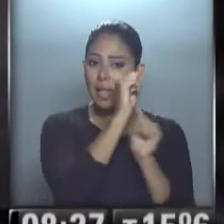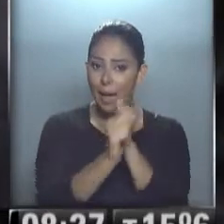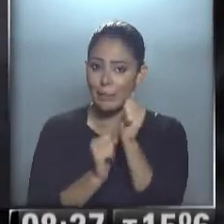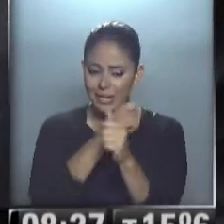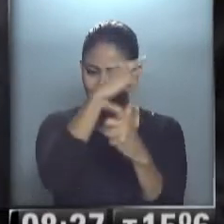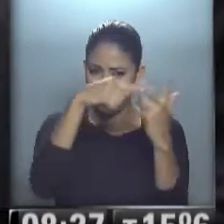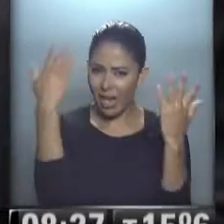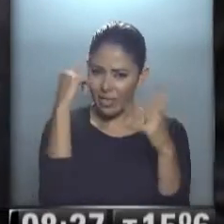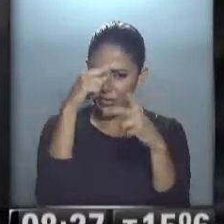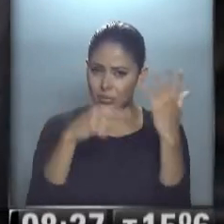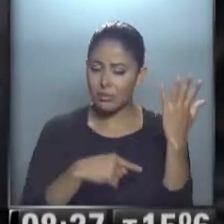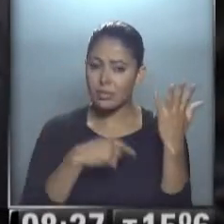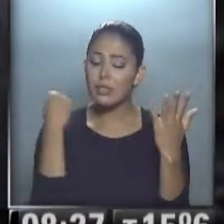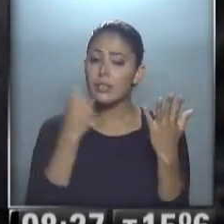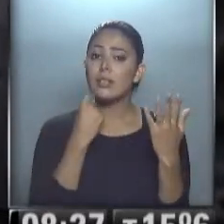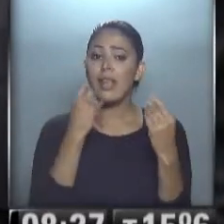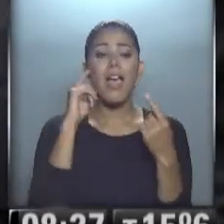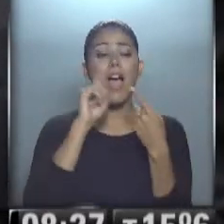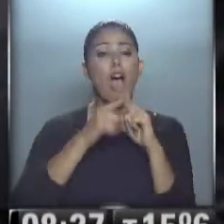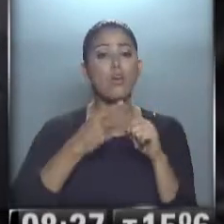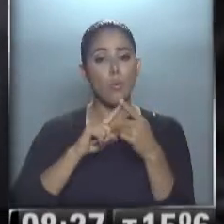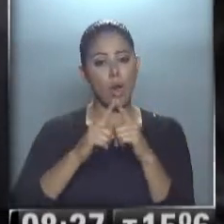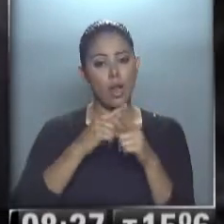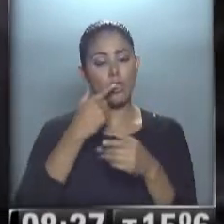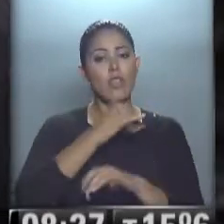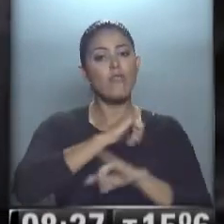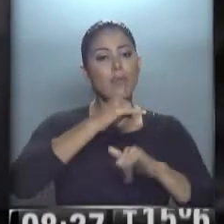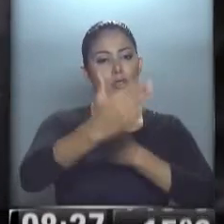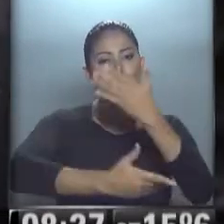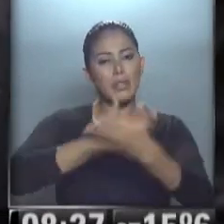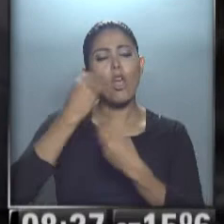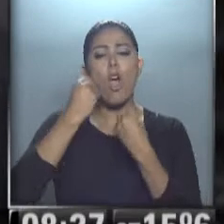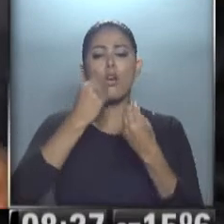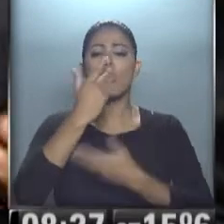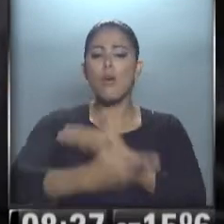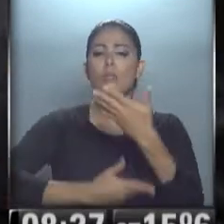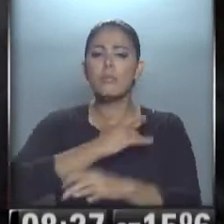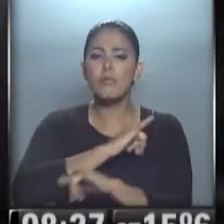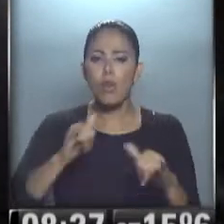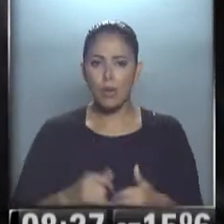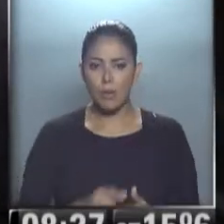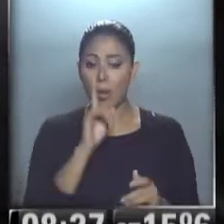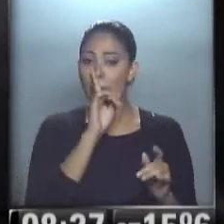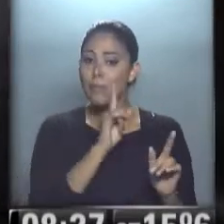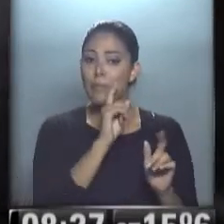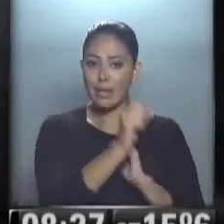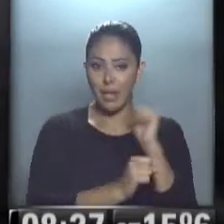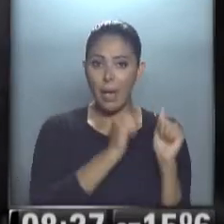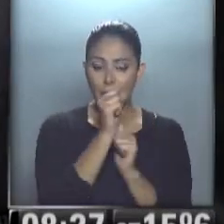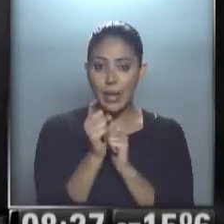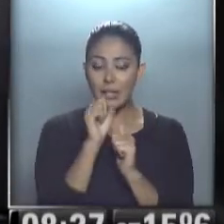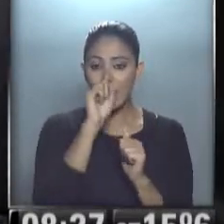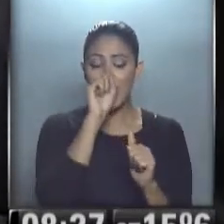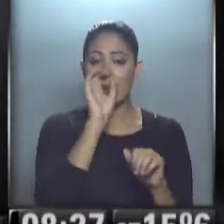principio acuerdo de intercambio de información como es este intercambio de información las mismas empresas se